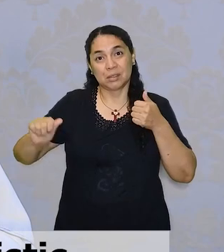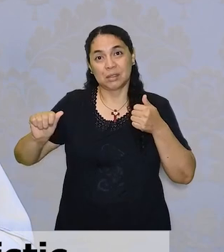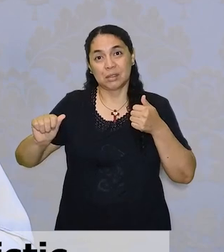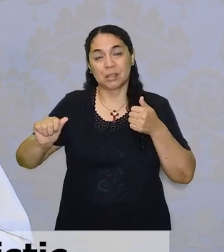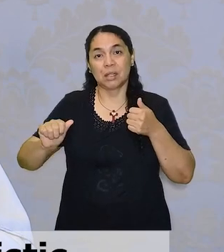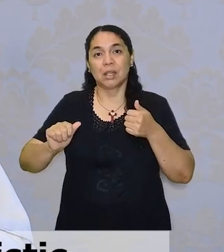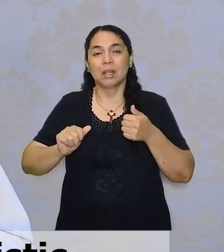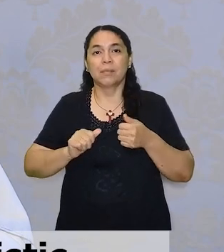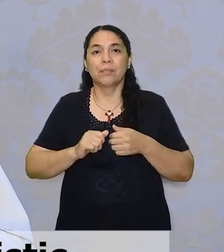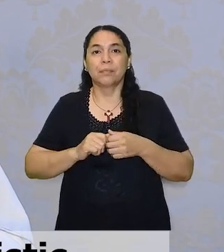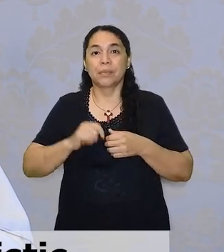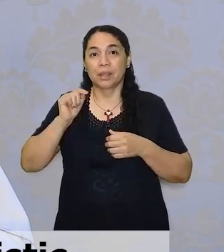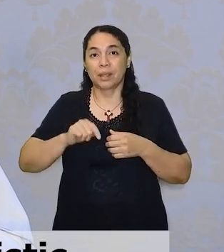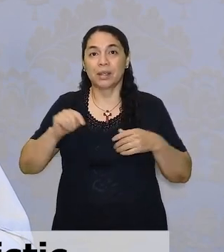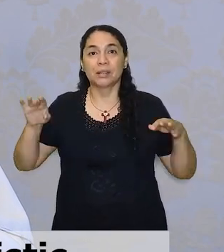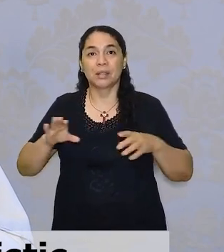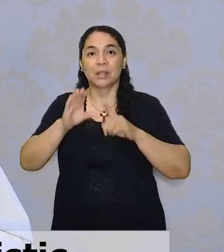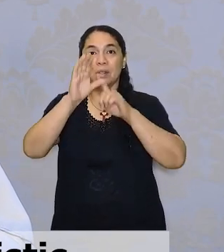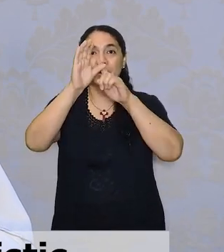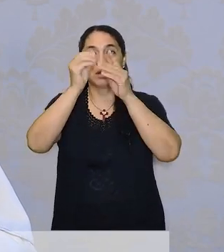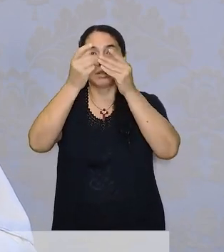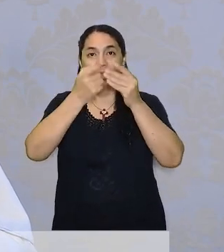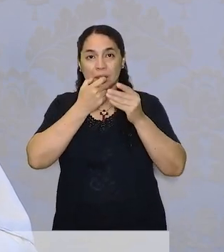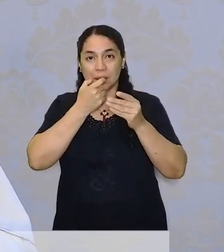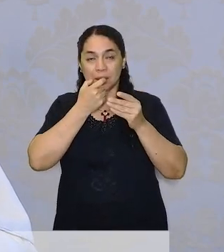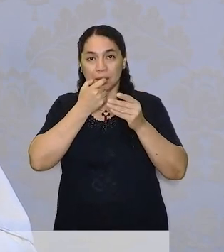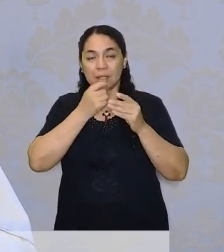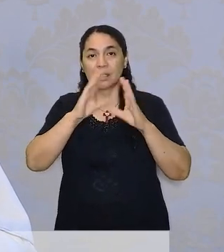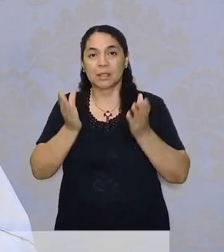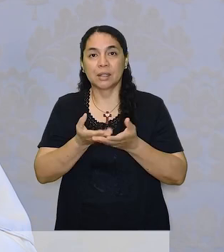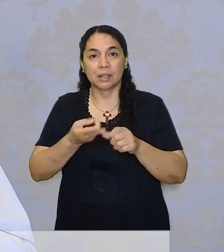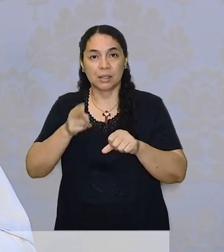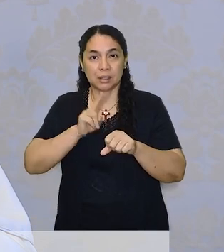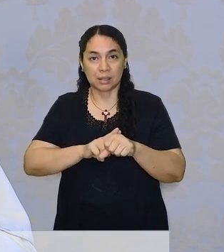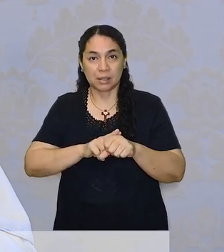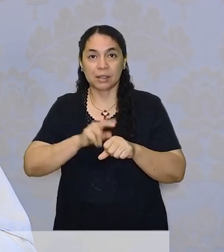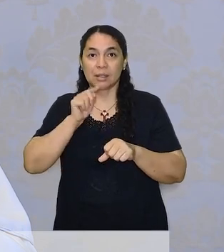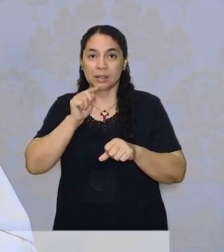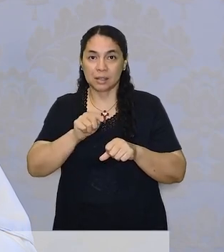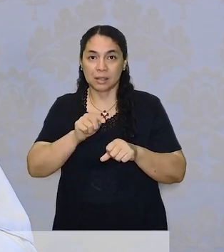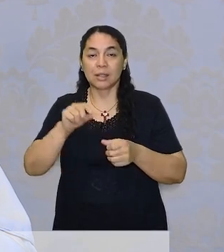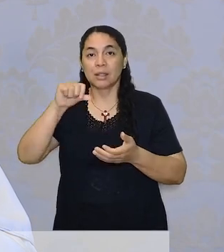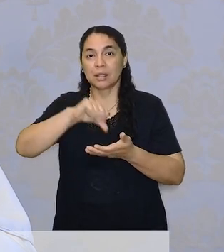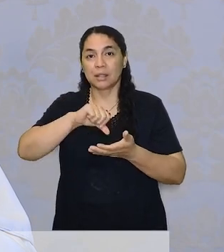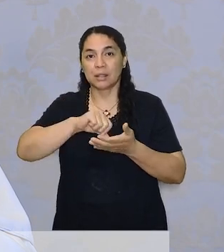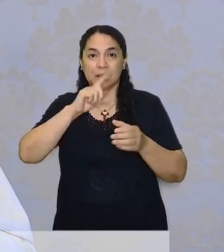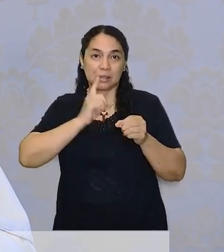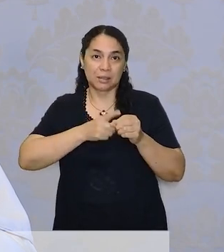este Congreso Eucarístico Internacional que se celebra en la ciudad de San Francisco de